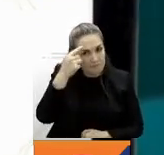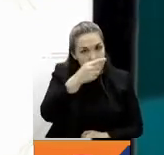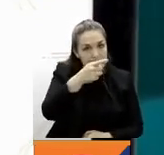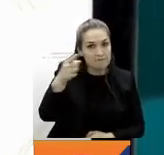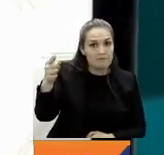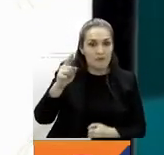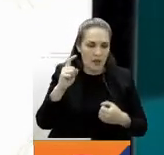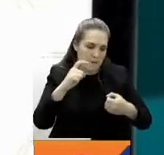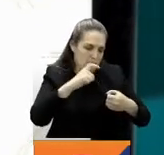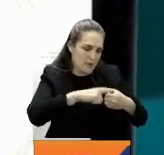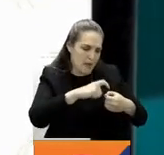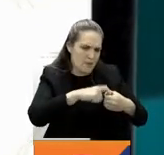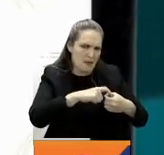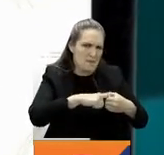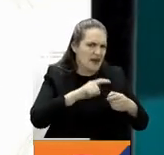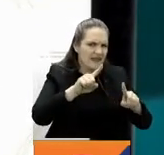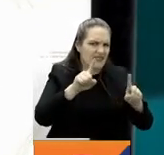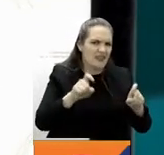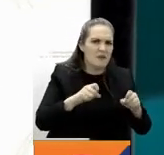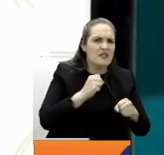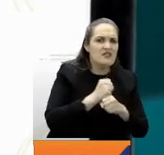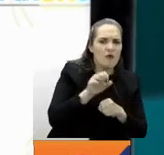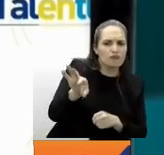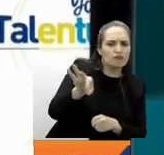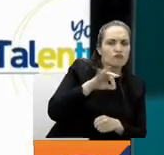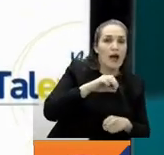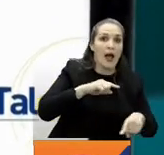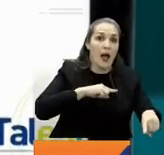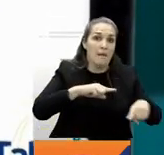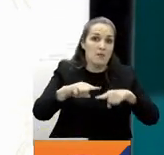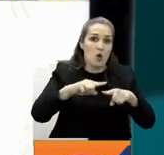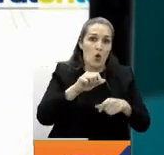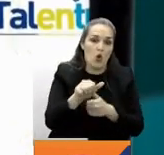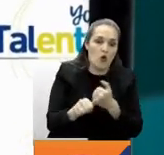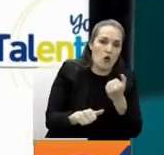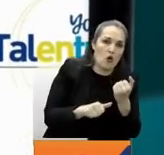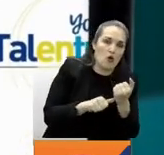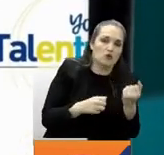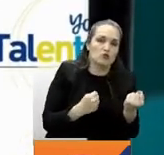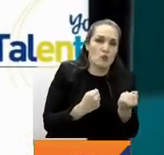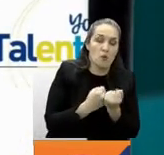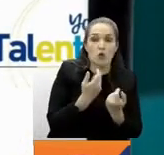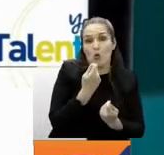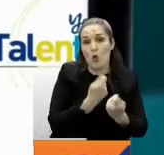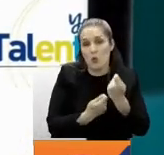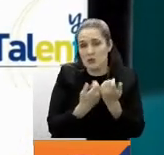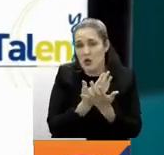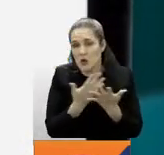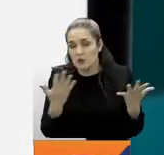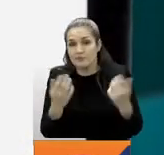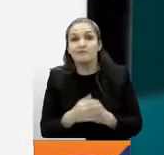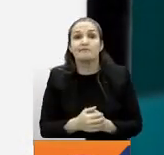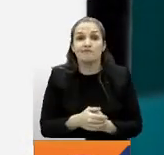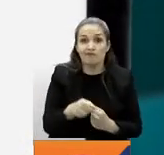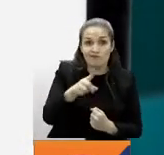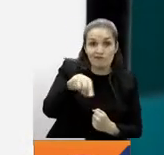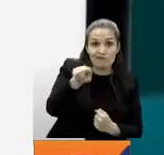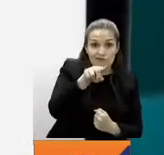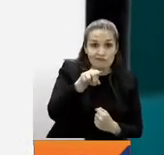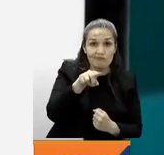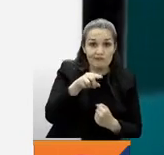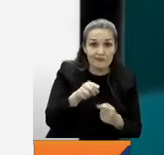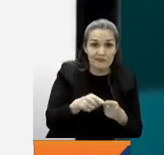vacantes disponibles son en áreas administrativas, soporte y comerciales. Y muy importante, si quieres seguir